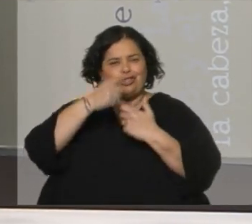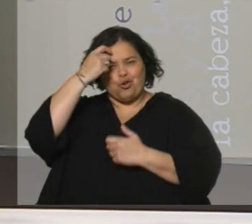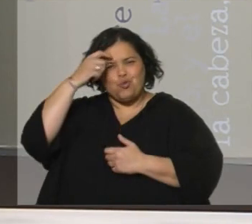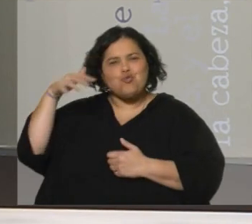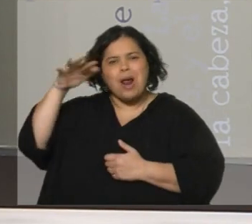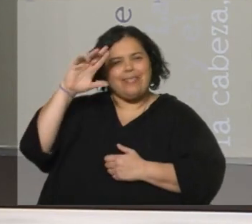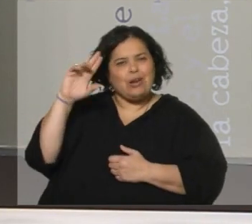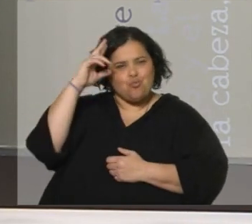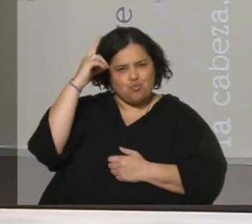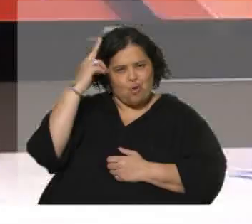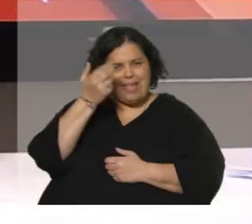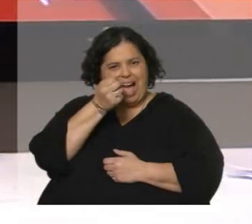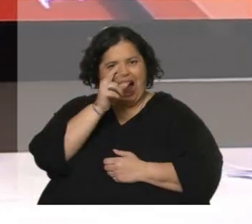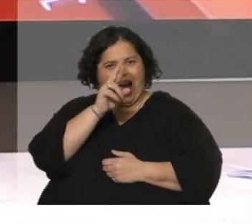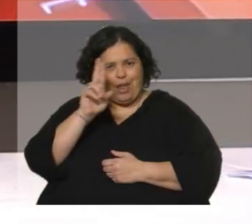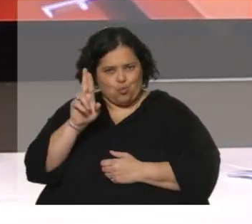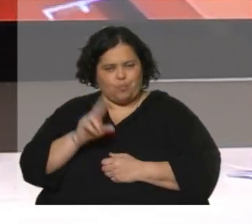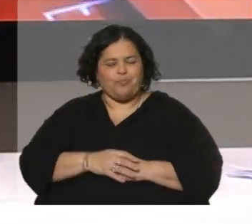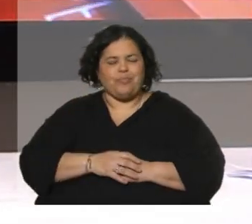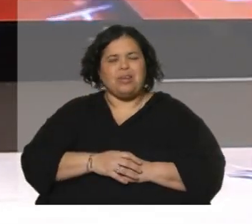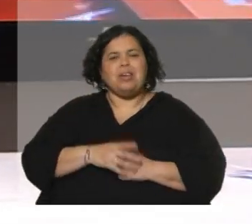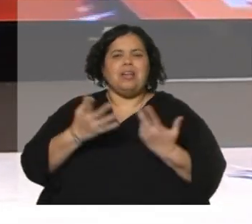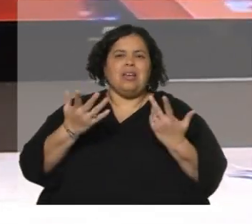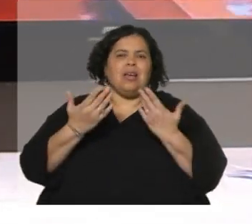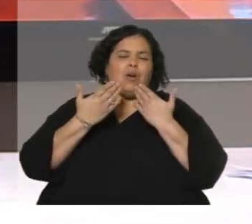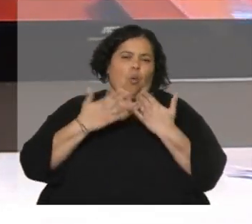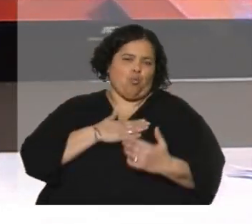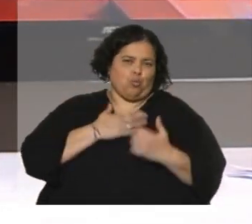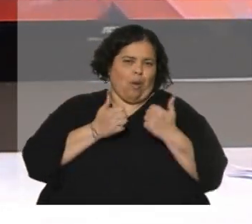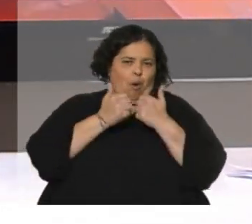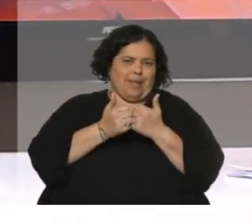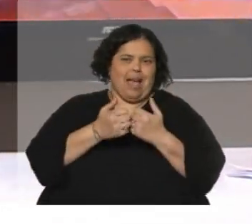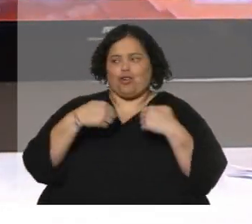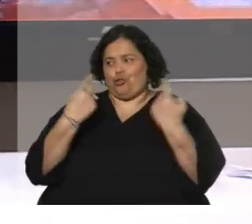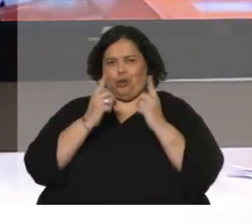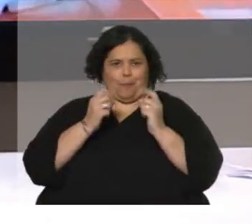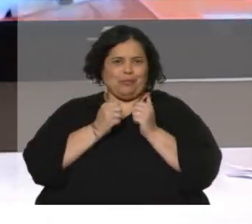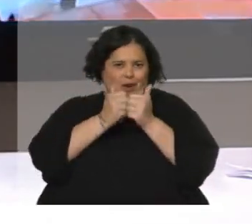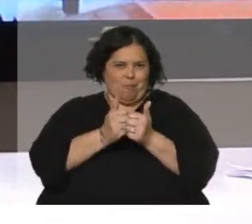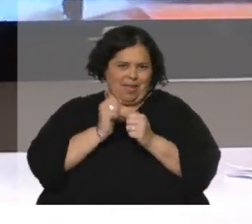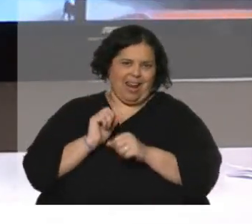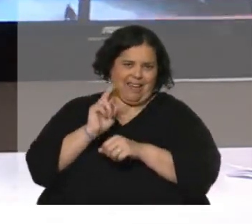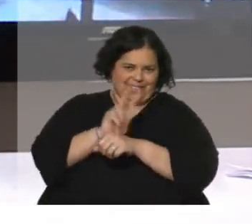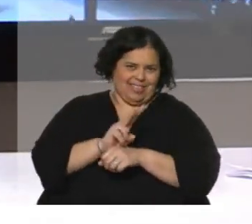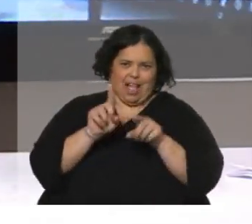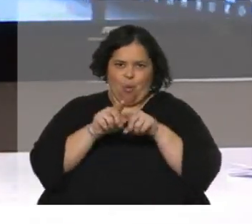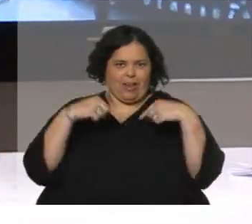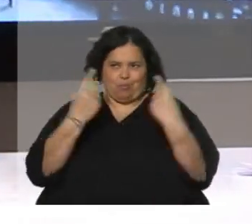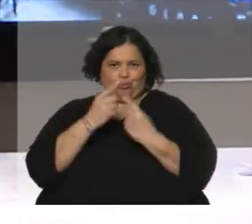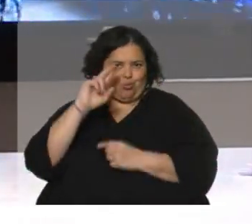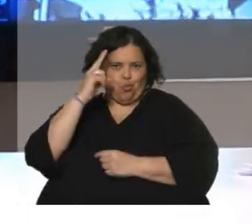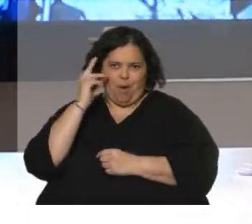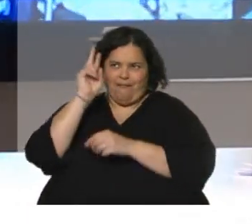acompañándolos muy bien nosotros acompañaremos seguramente como muchos uruguayos lo hacen año a año a la visita de la Expo Prado